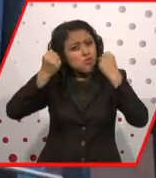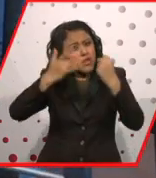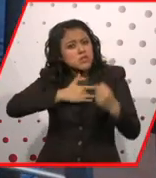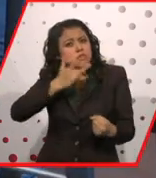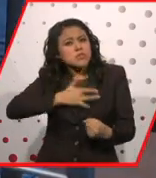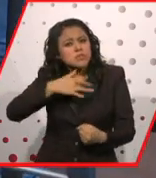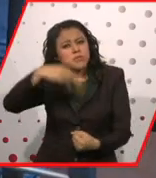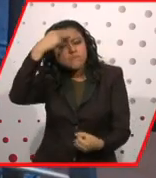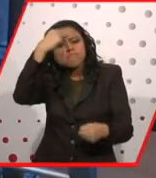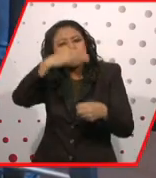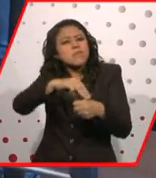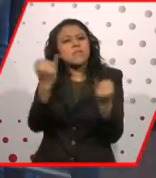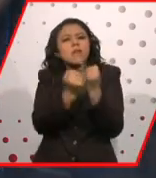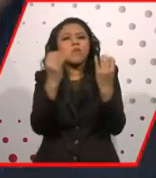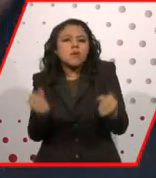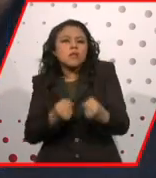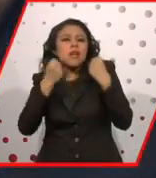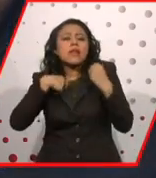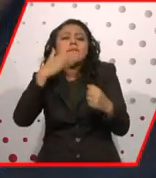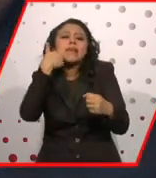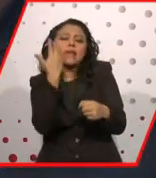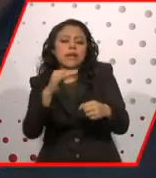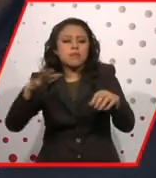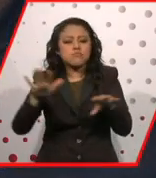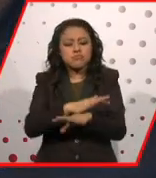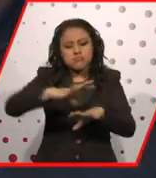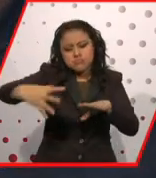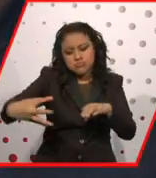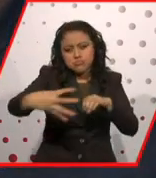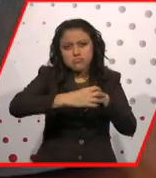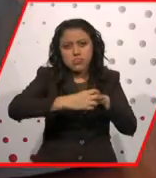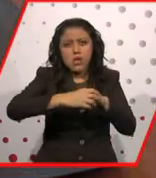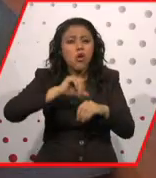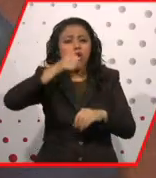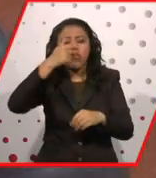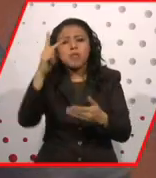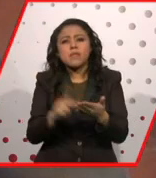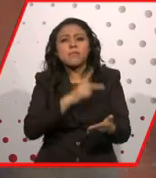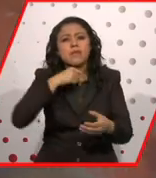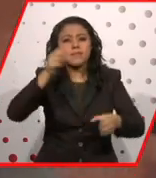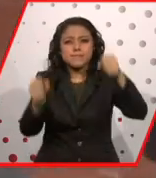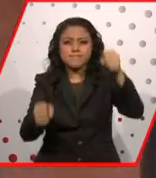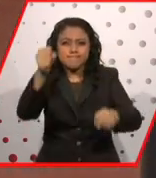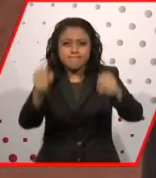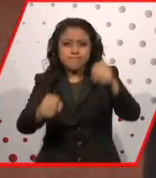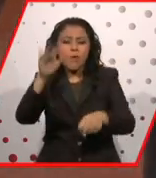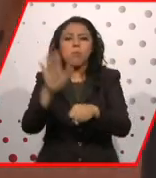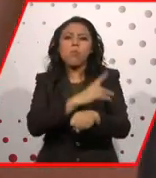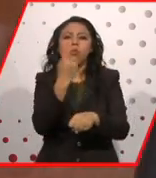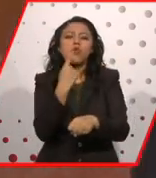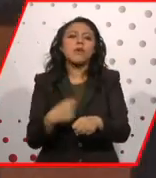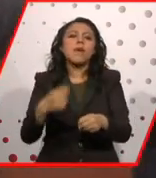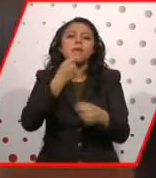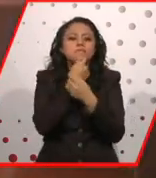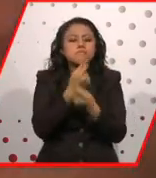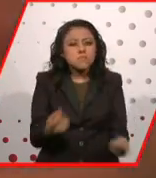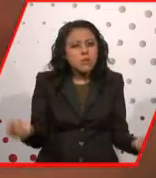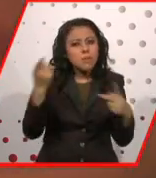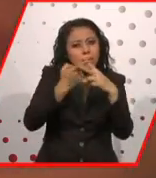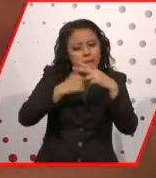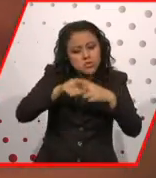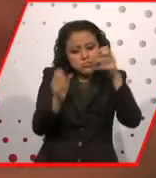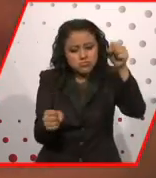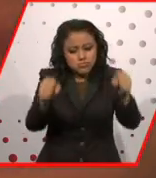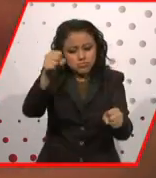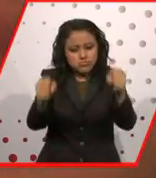don Héctor quiere una prótesis. Anhela volver a trabajar como chofer, pues el volante es su vida desde pequeño. Sabe que con una prótesis de